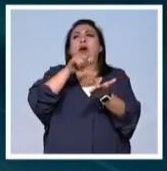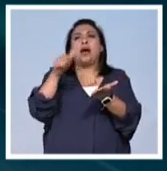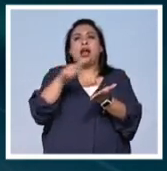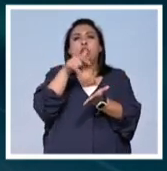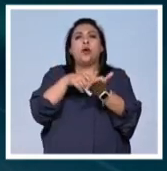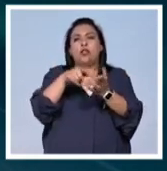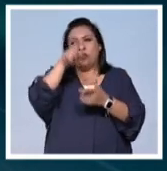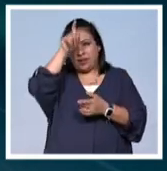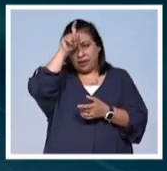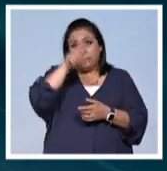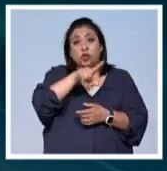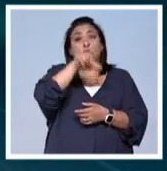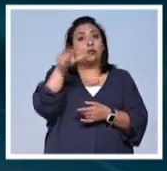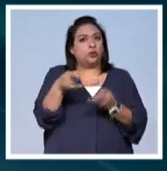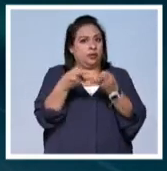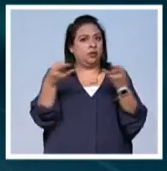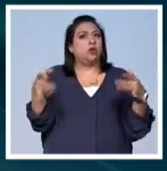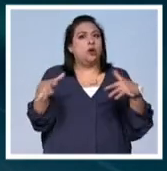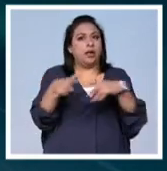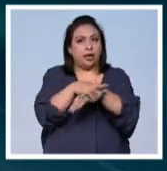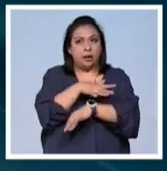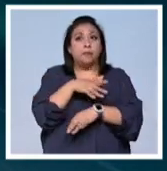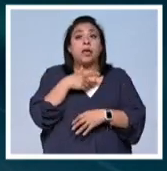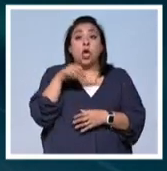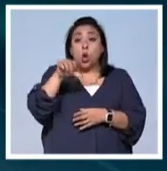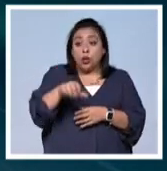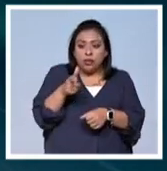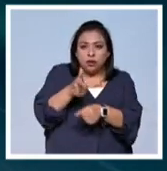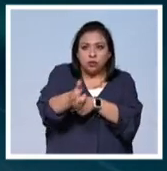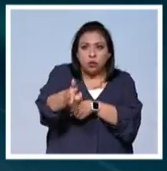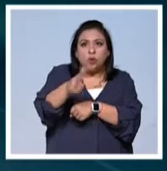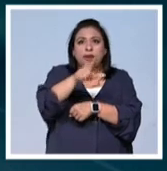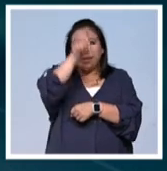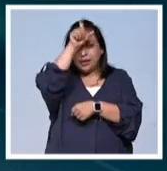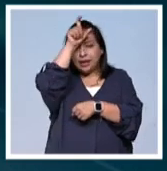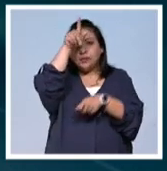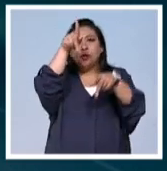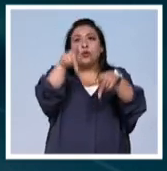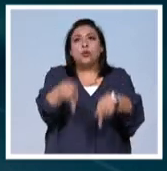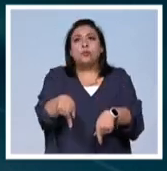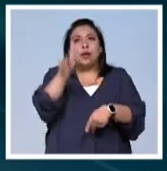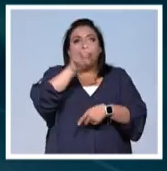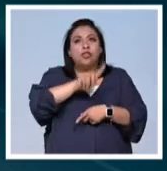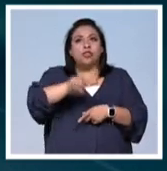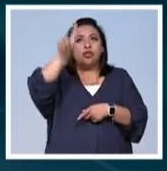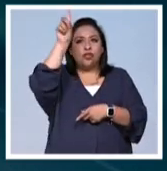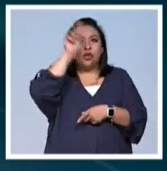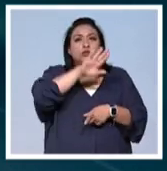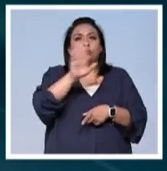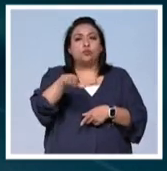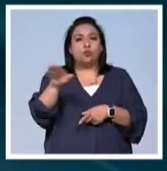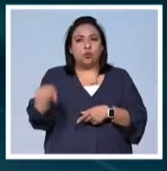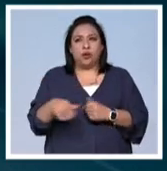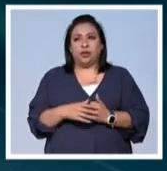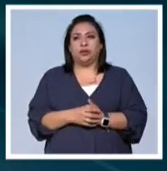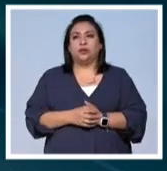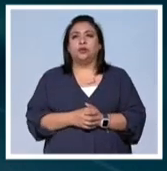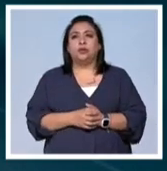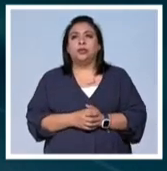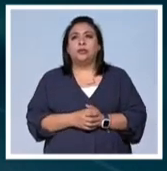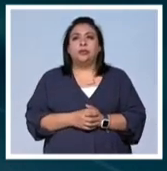egipcio después la historia cambió justo ahora descubren en Egipto la tumba del dios de los muertos